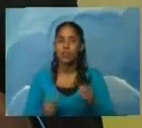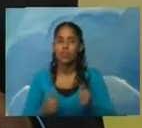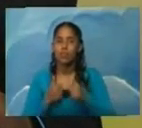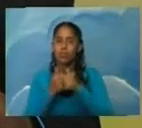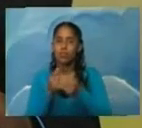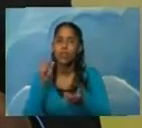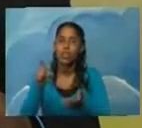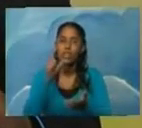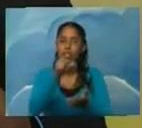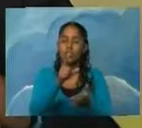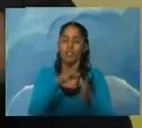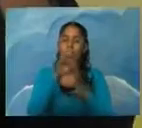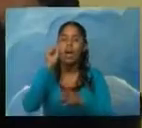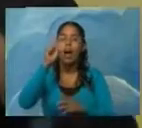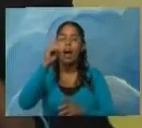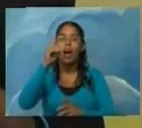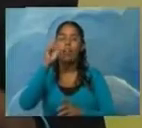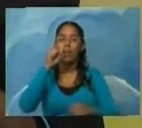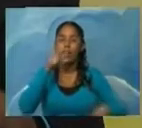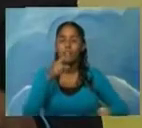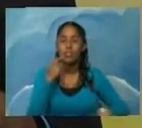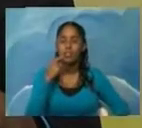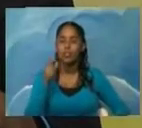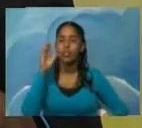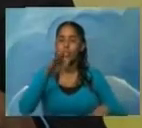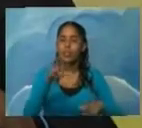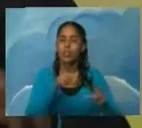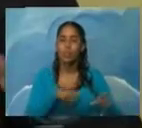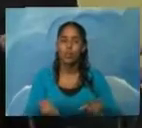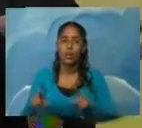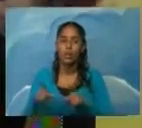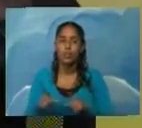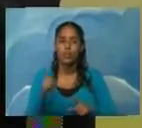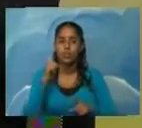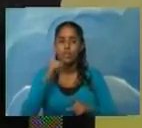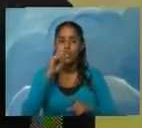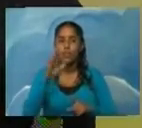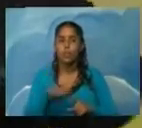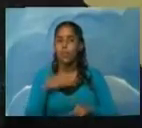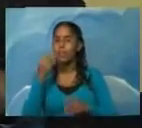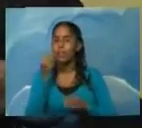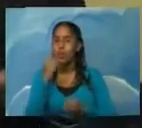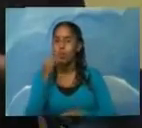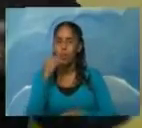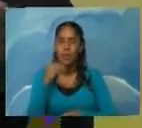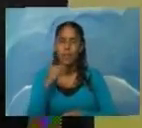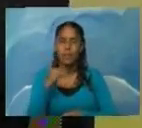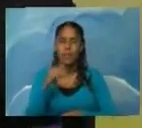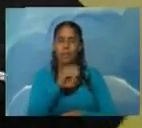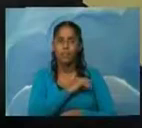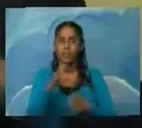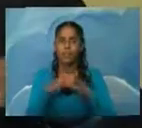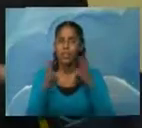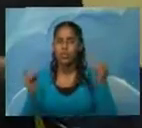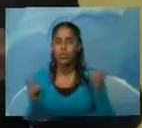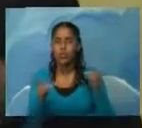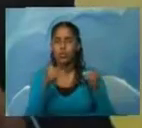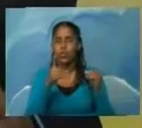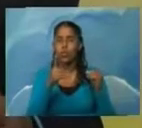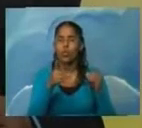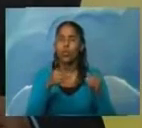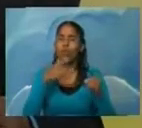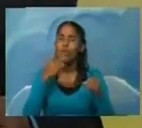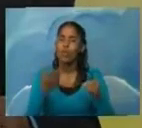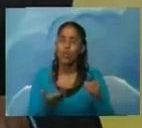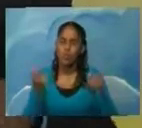Adán y a Eva, cuando estaban en el huerto del Edén. Ustedes pueden comer de todo árbol, de todos los vegetales, de todo lo